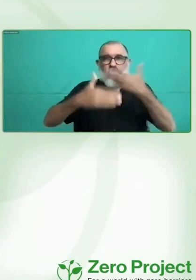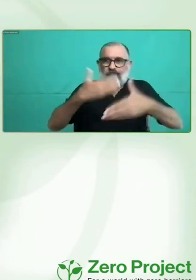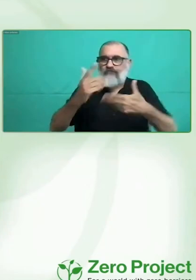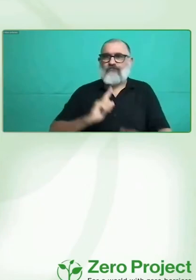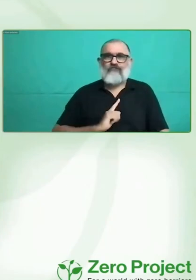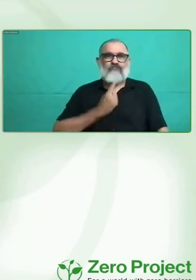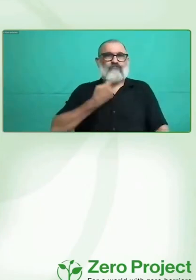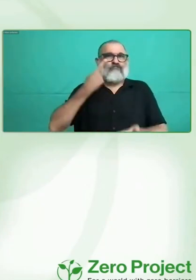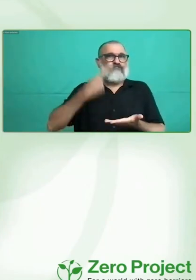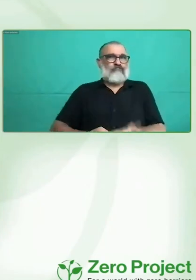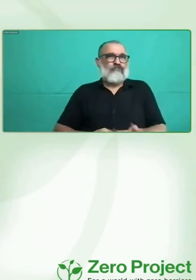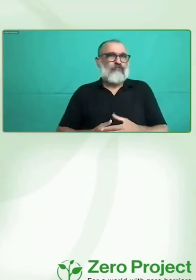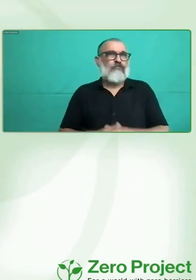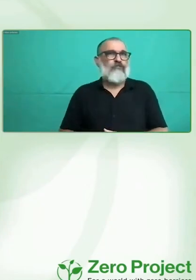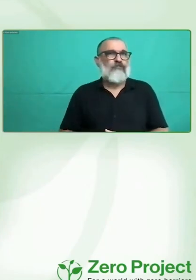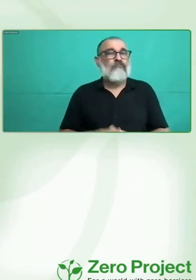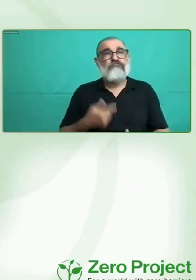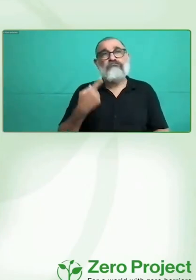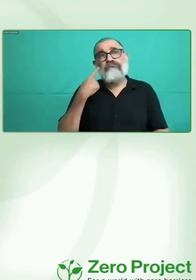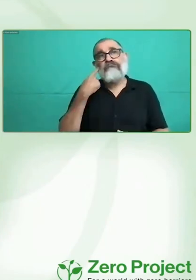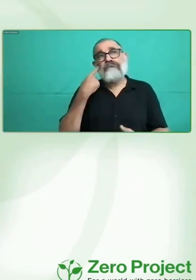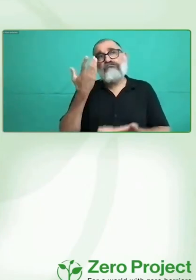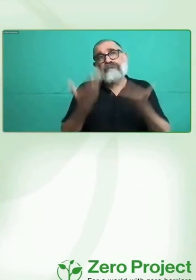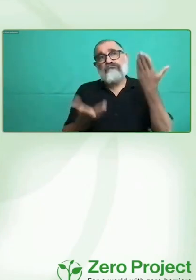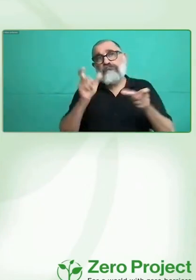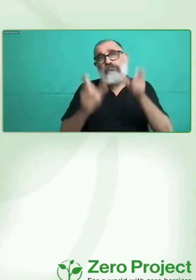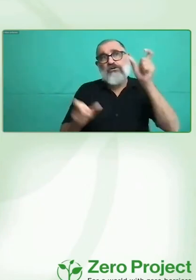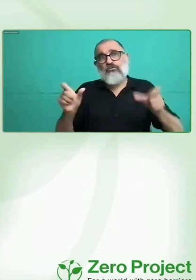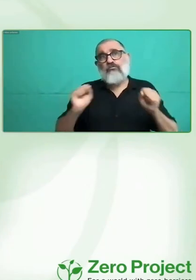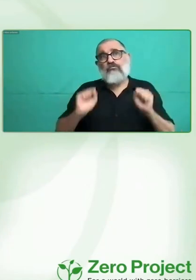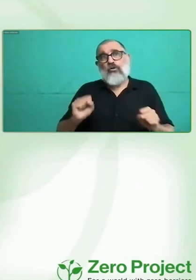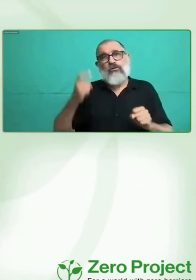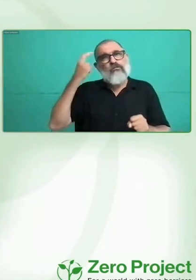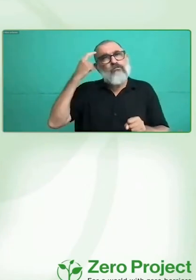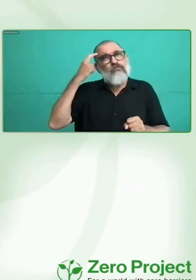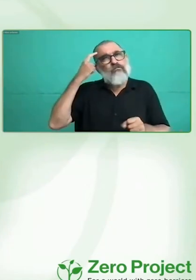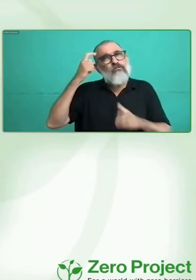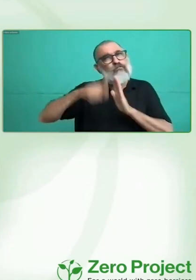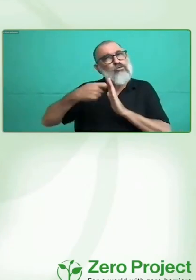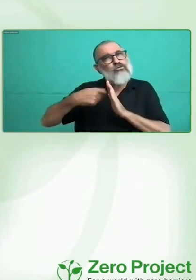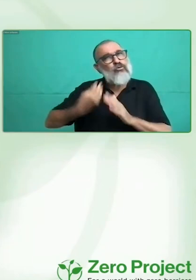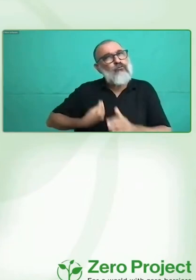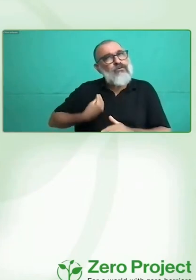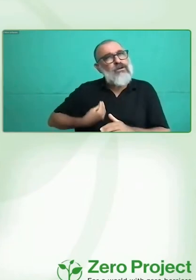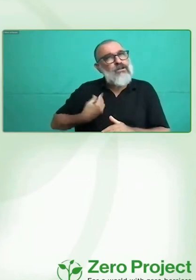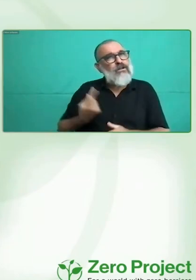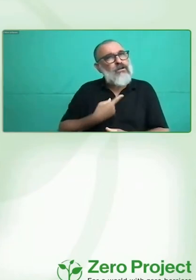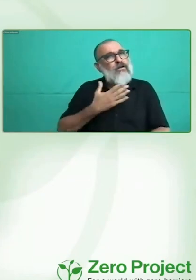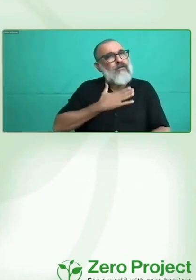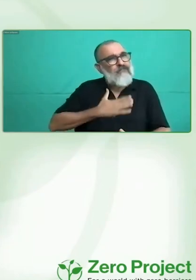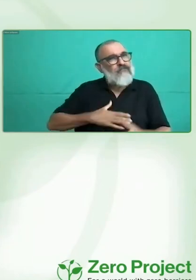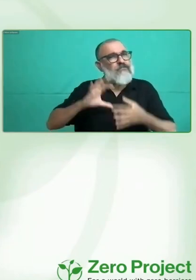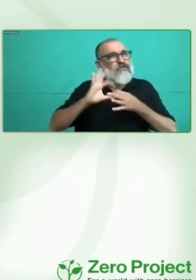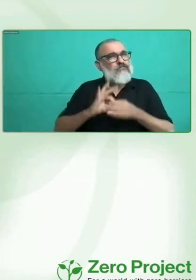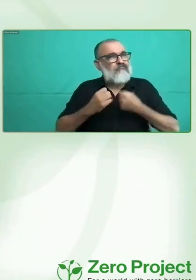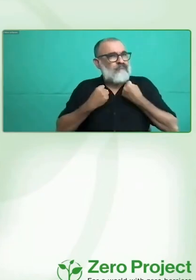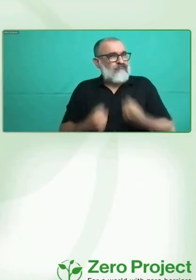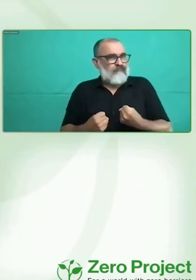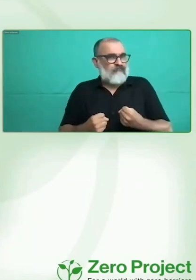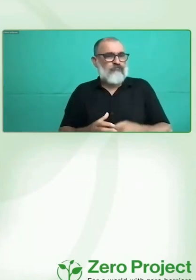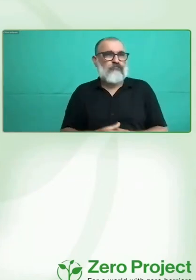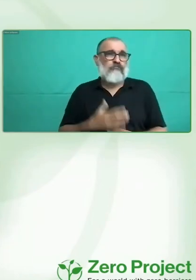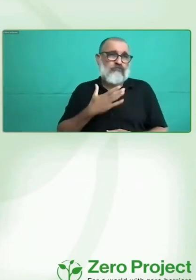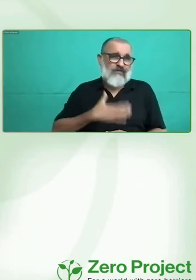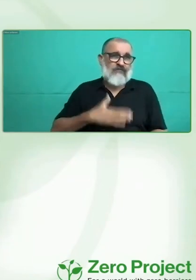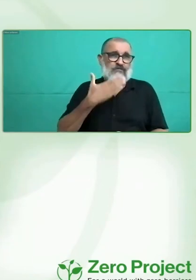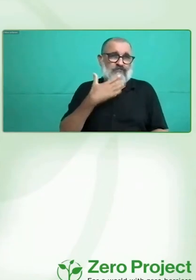trabajadores, trabajadoras, a las cuidadoras que son parte fundamental, ellas yo creo que son el pilar de este proyecto, espero que sigamos juntos trabajando en